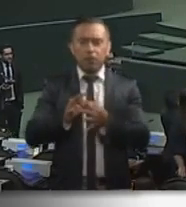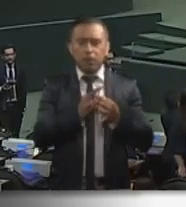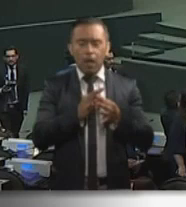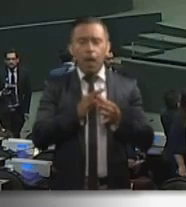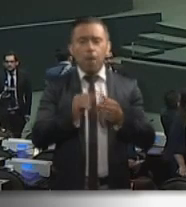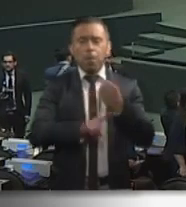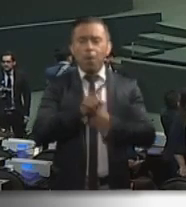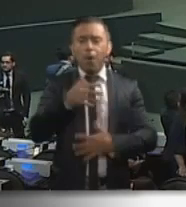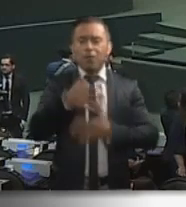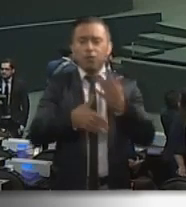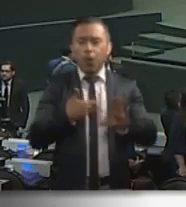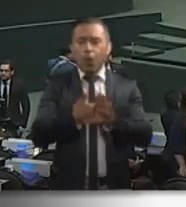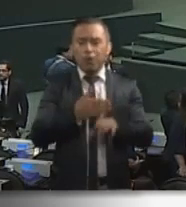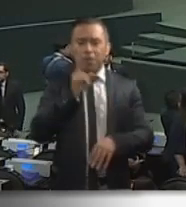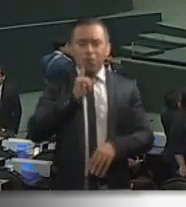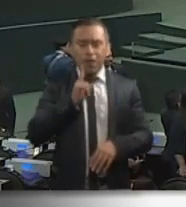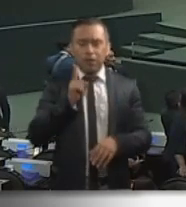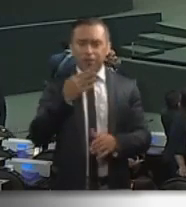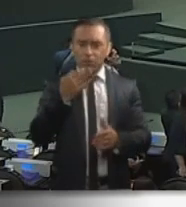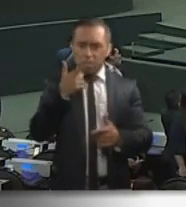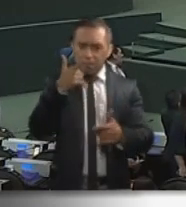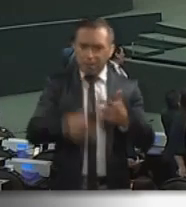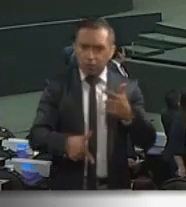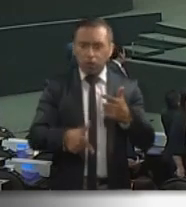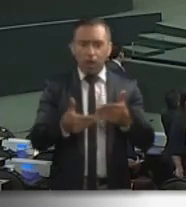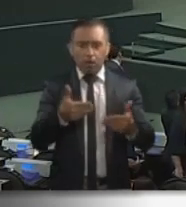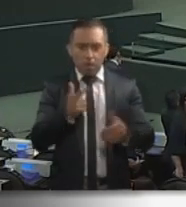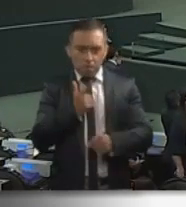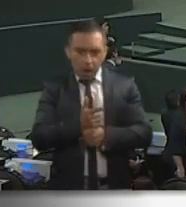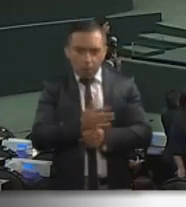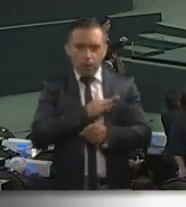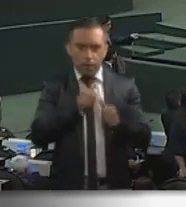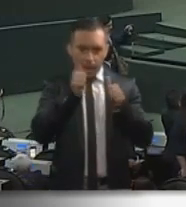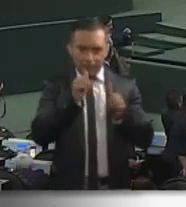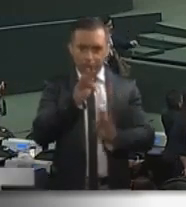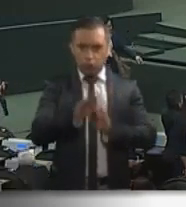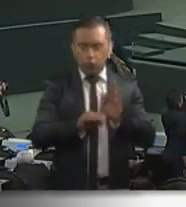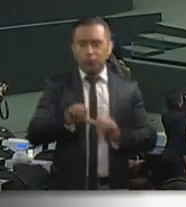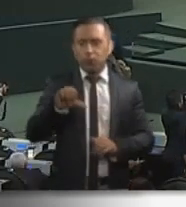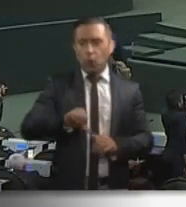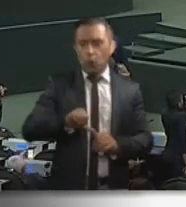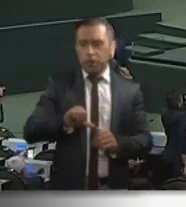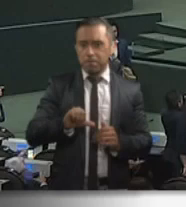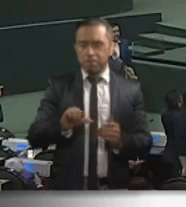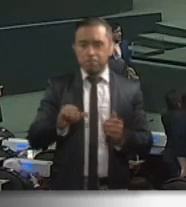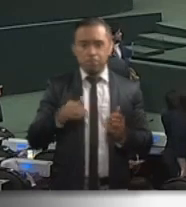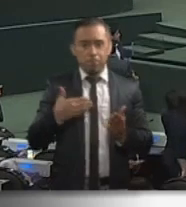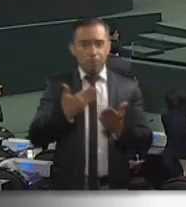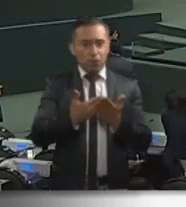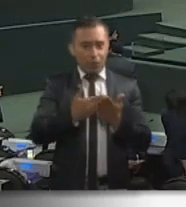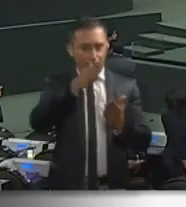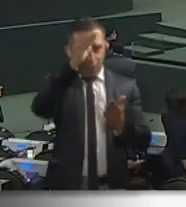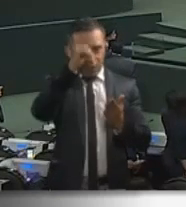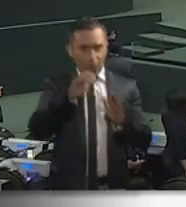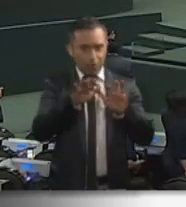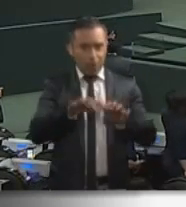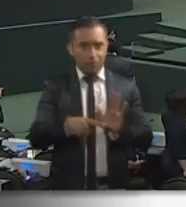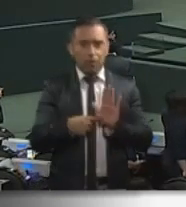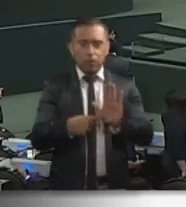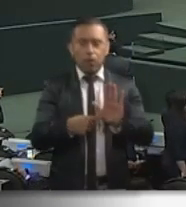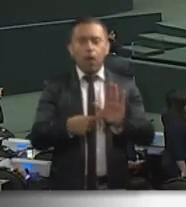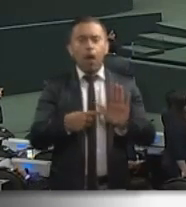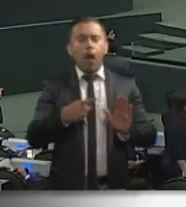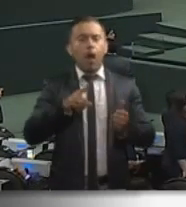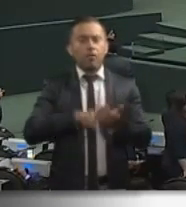de la violencia contra las mujeres que mantiene el acuerdo que se presenta hoy nos mueva también a cada uno y cada una como